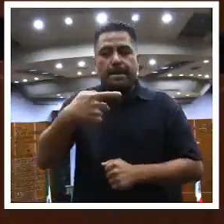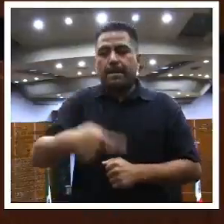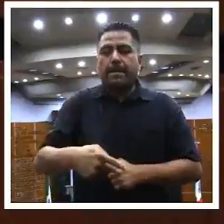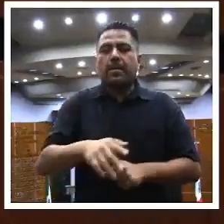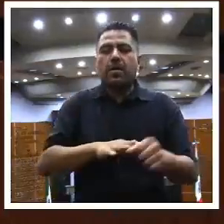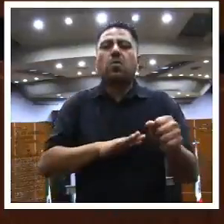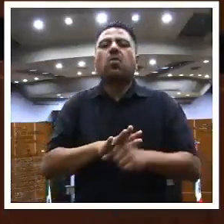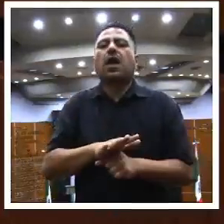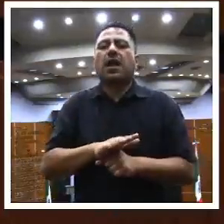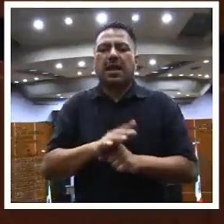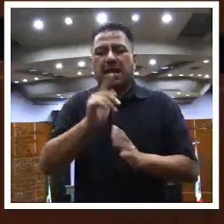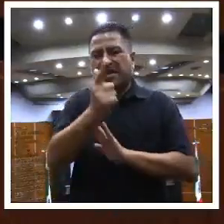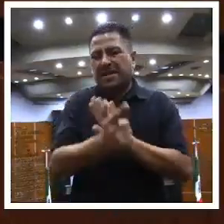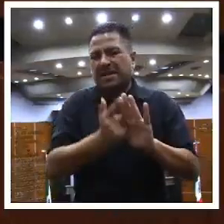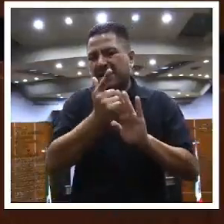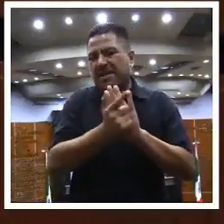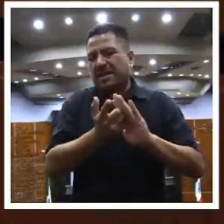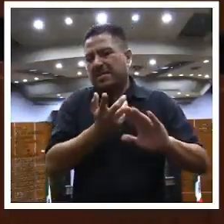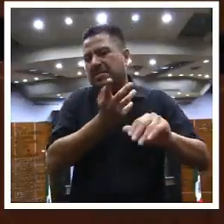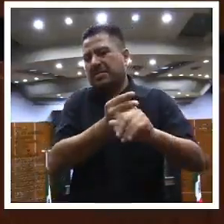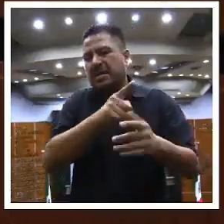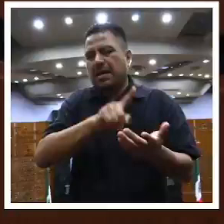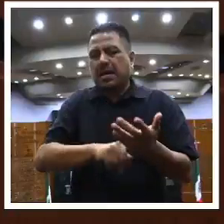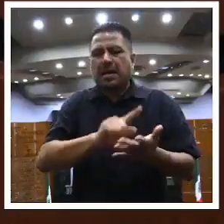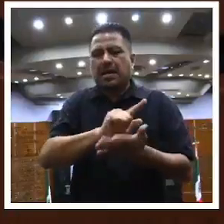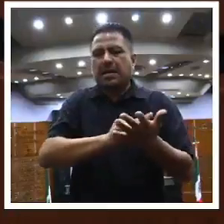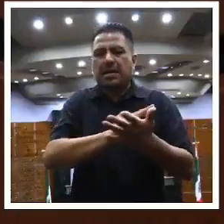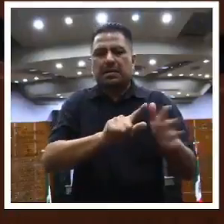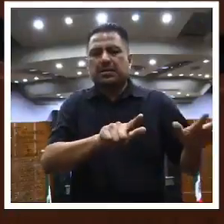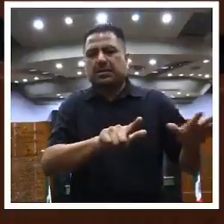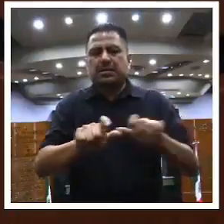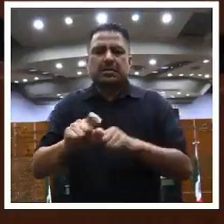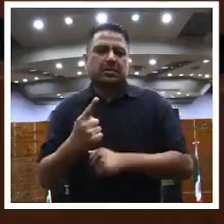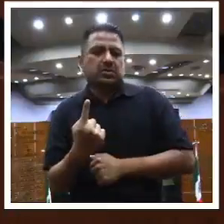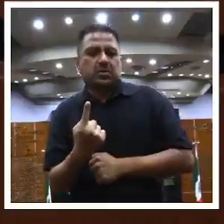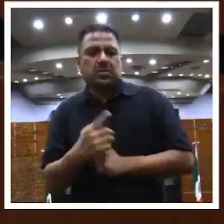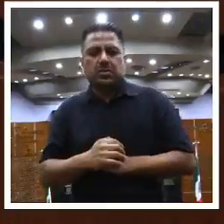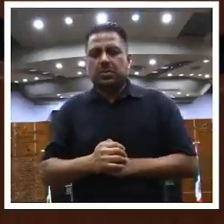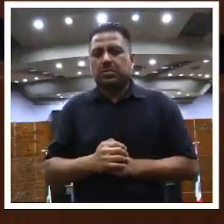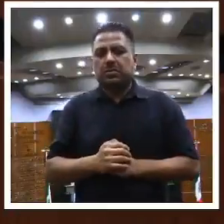el marco de la reforma y armonización de la Ley número 701.